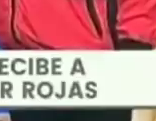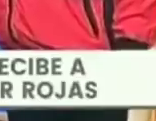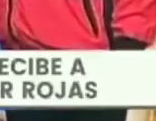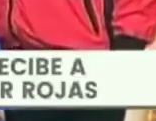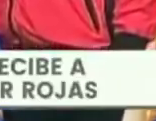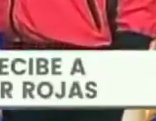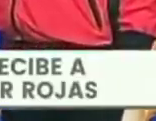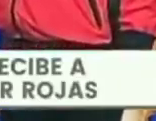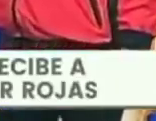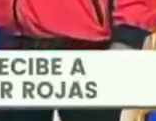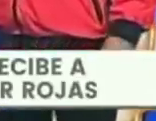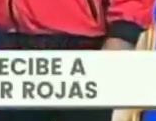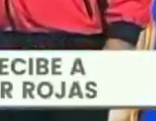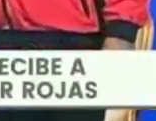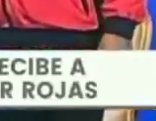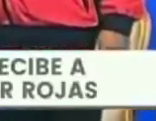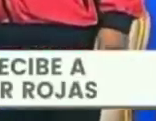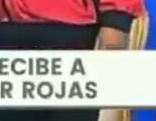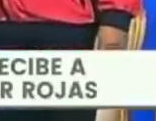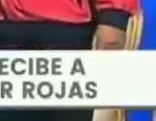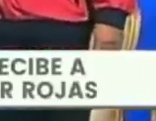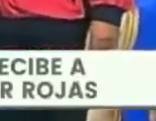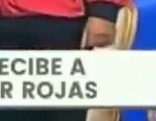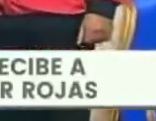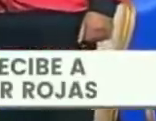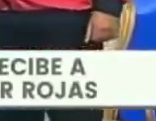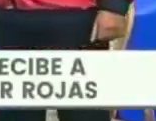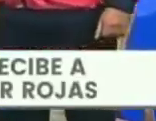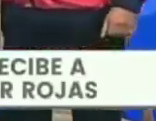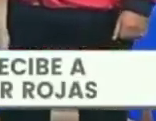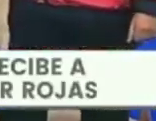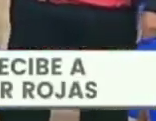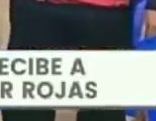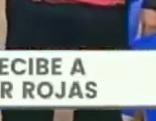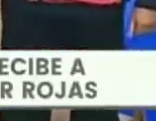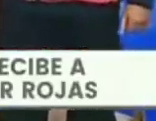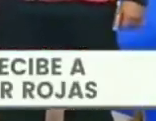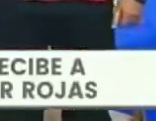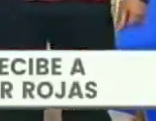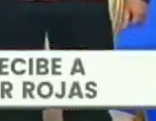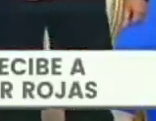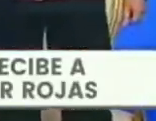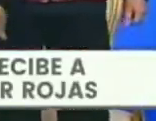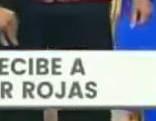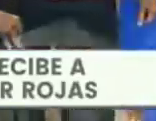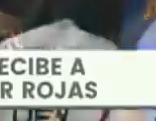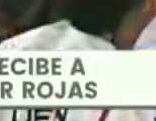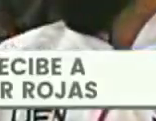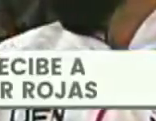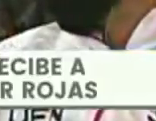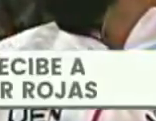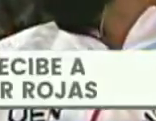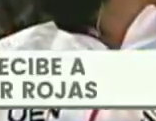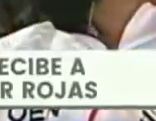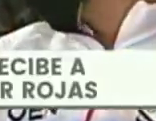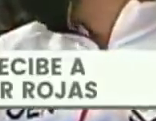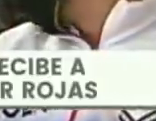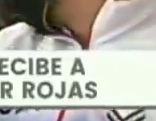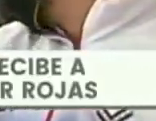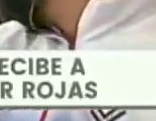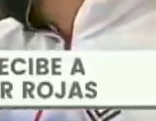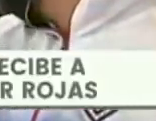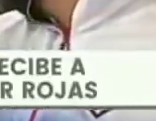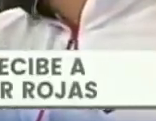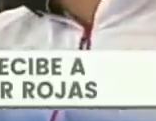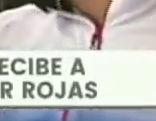atleta olímpica Yulimar Rojas. Ha dado gracias al pueblo de Venezuela que la ha acompañado, a su familia, a sus entrenadores y